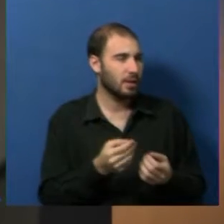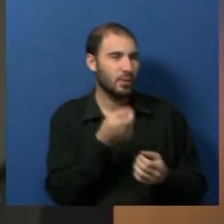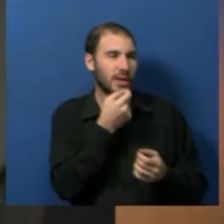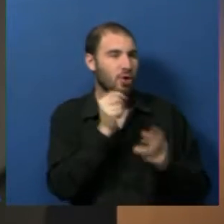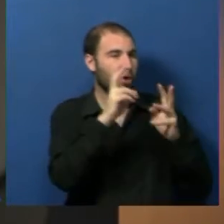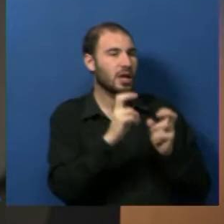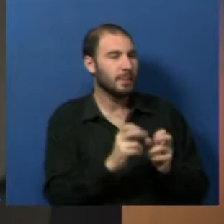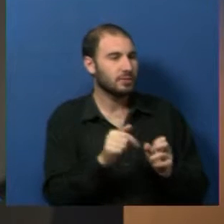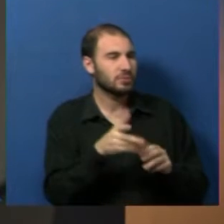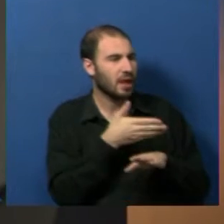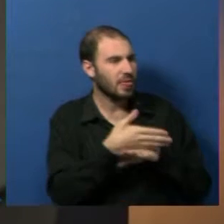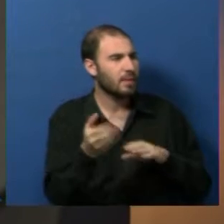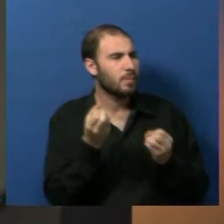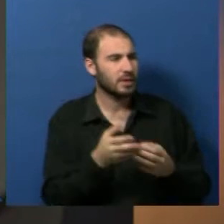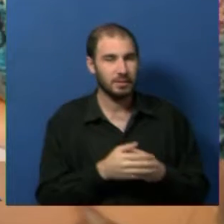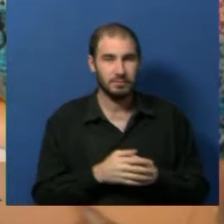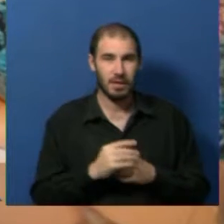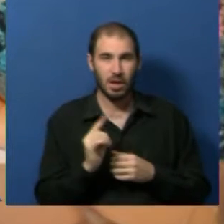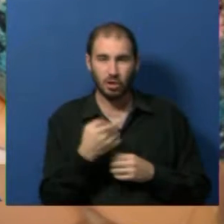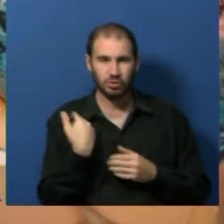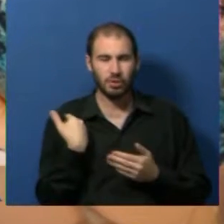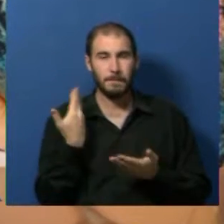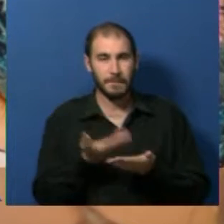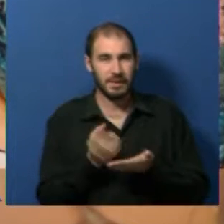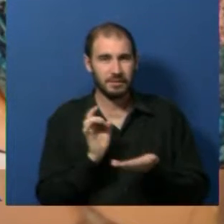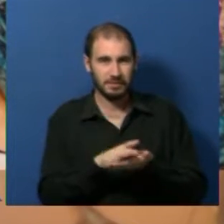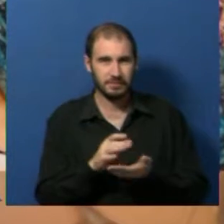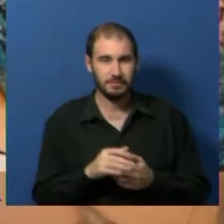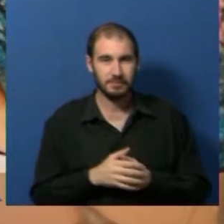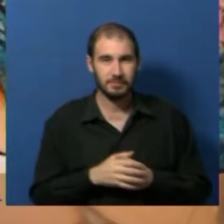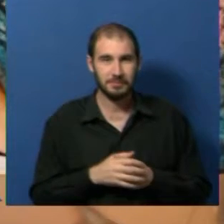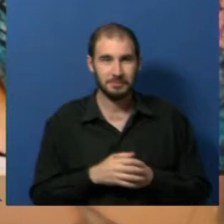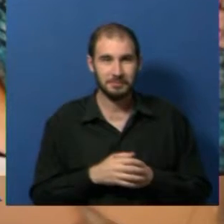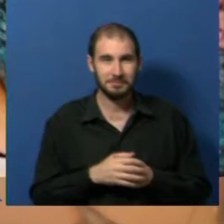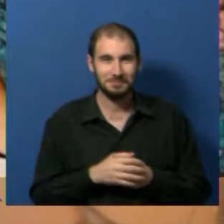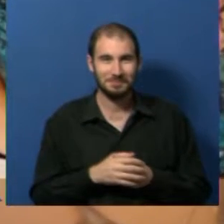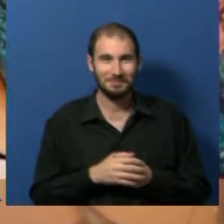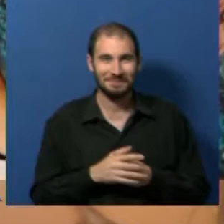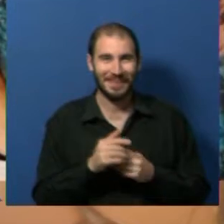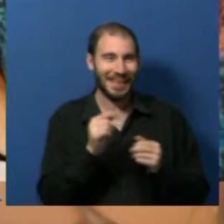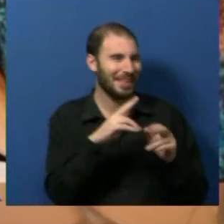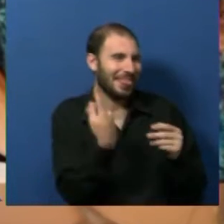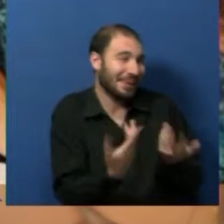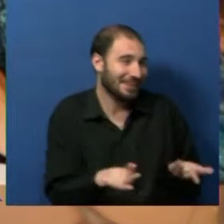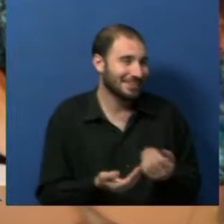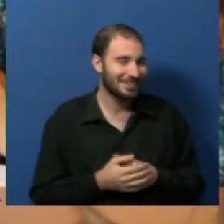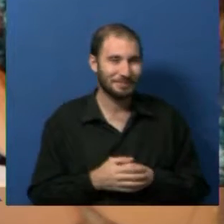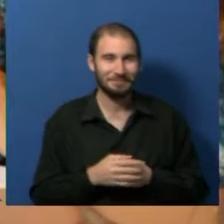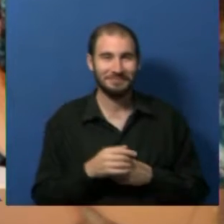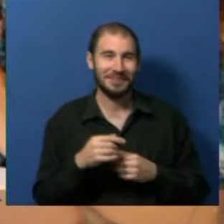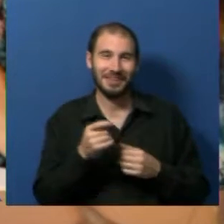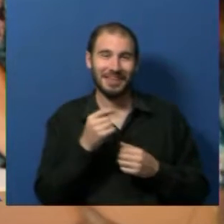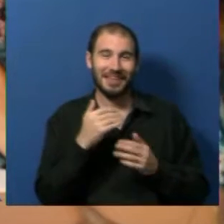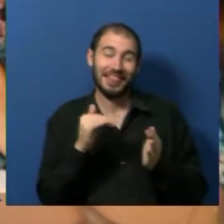que la investigación entre en curso? Nosotros le pedimos que lo remueva. Bien. ¿Y en base a qué? En base